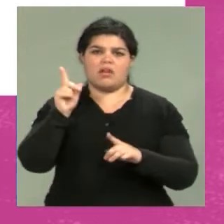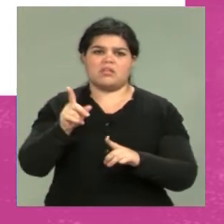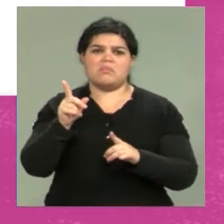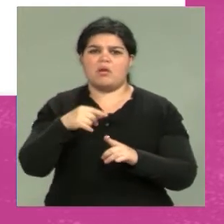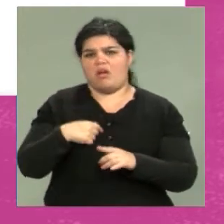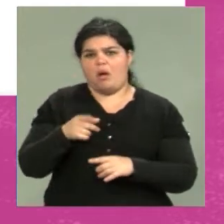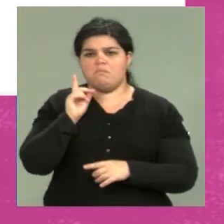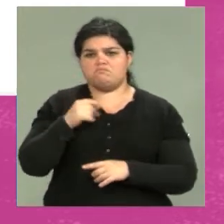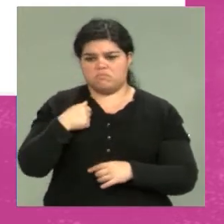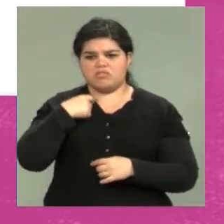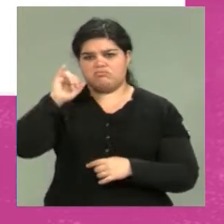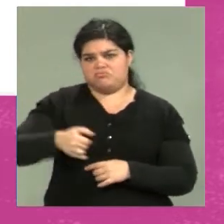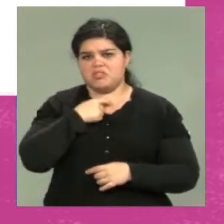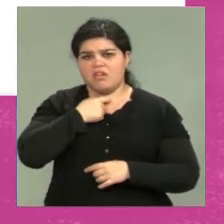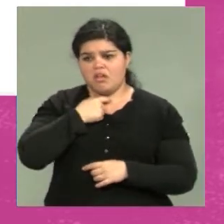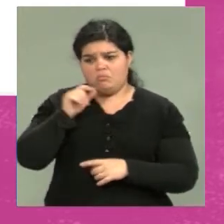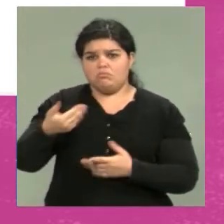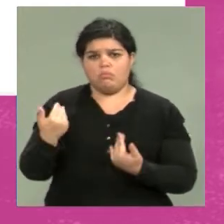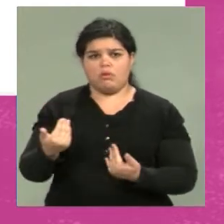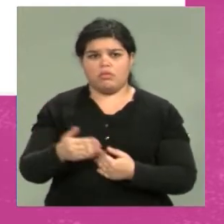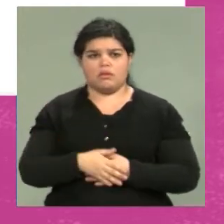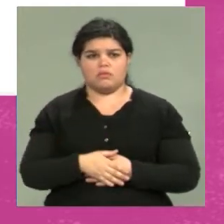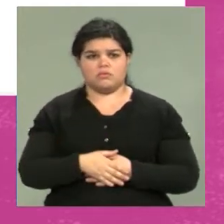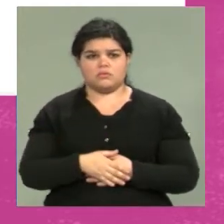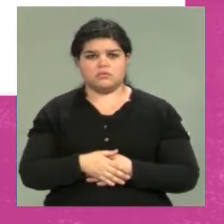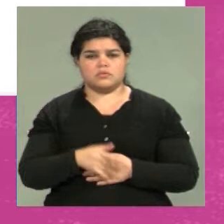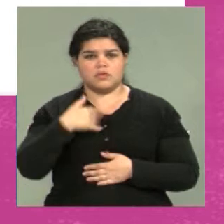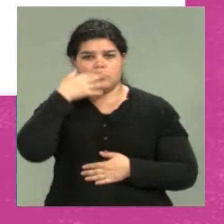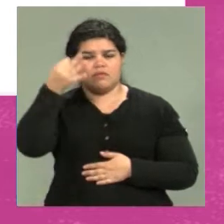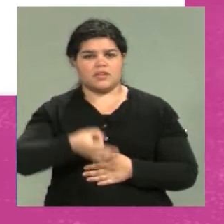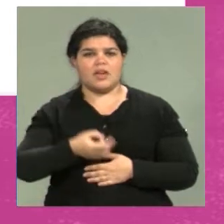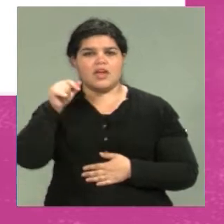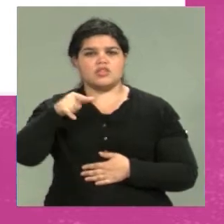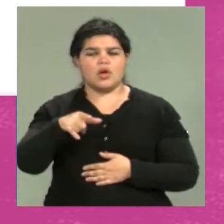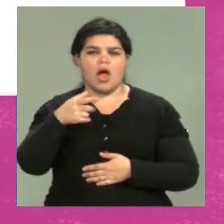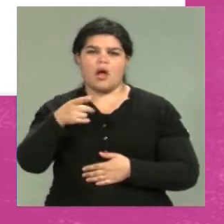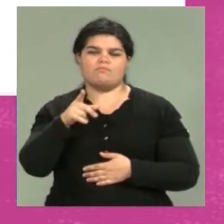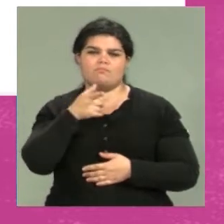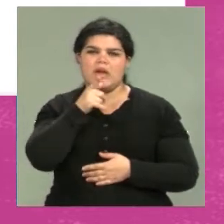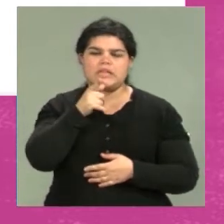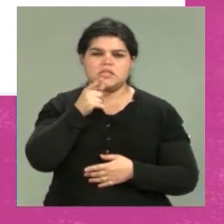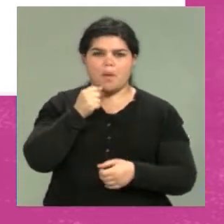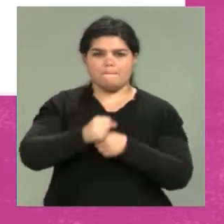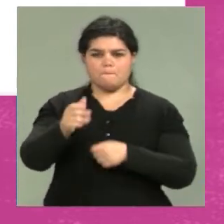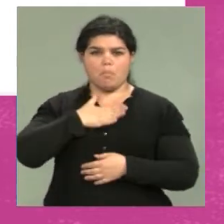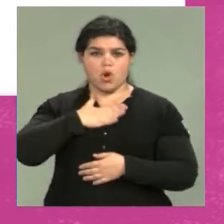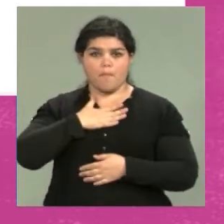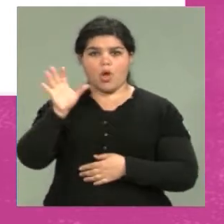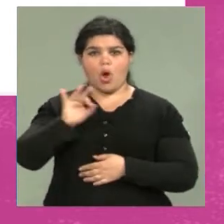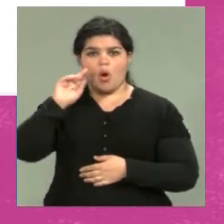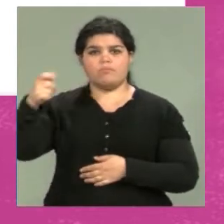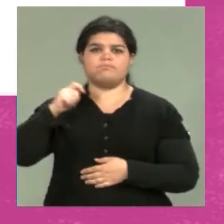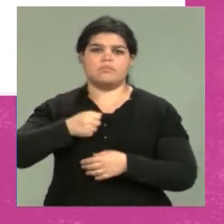plantea otra cuestión allí. Ya es cierto, pero la eutanasia sería igual que matar a alguien o suicidarse, por ejemplo, si alguien tiene una